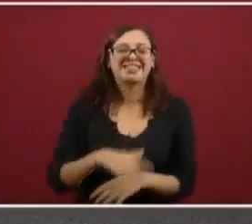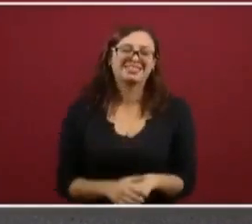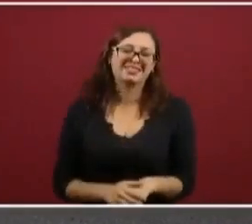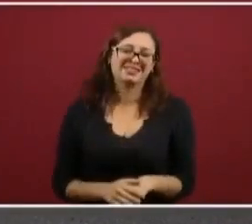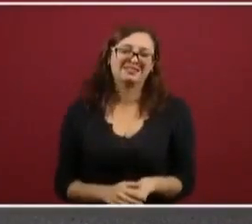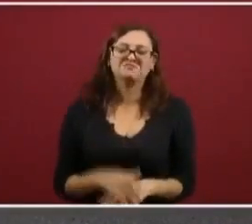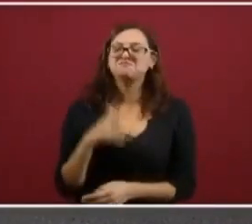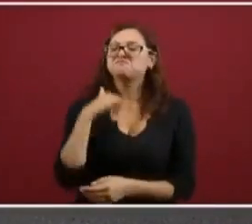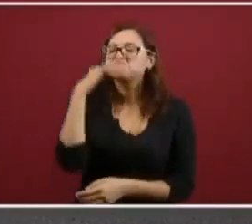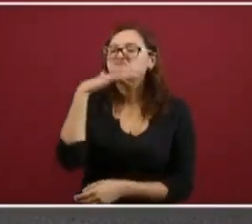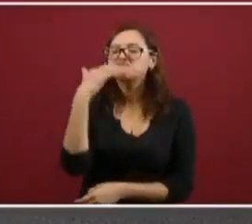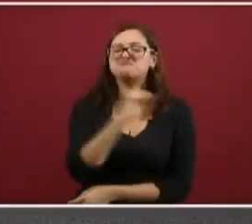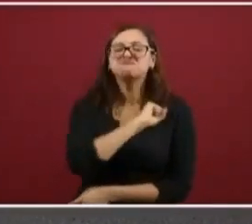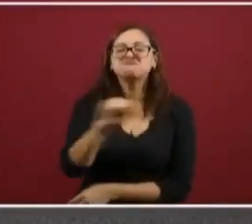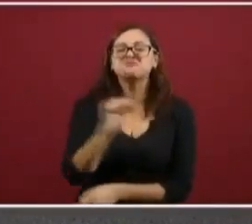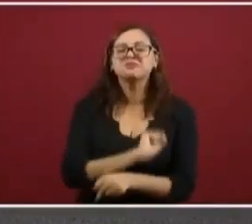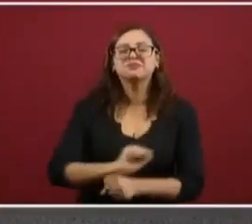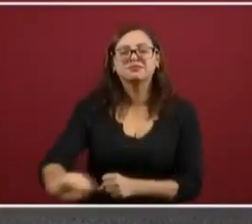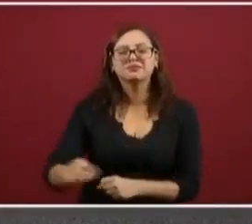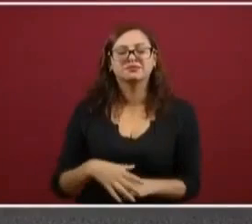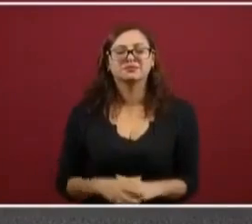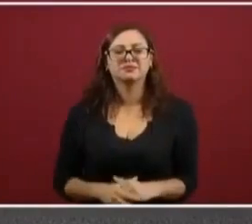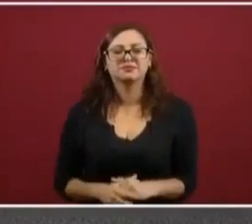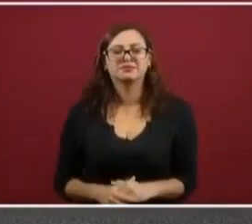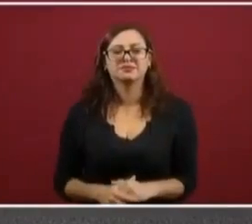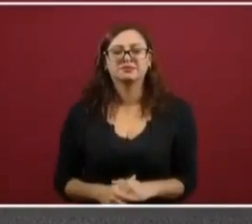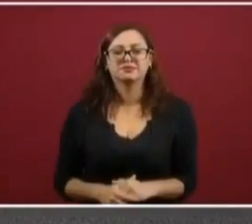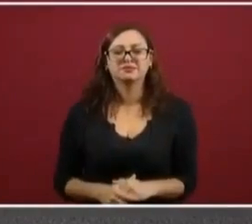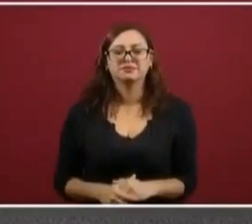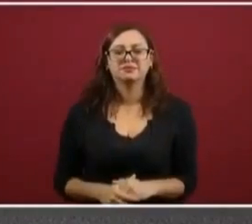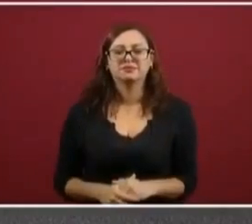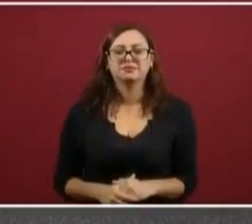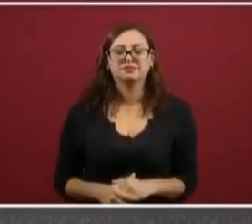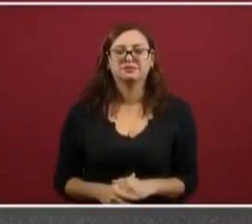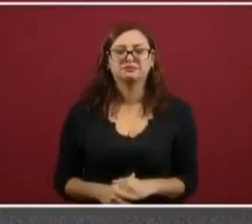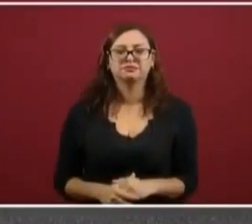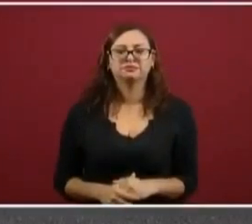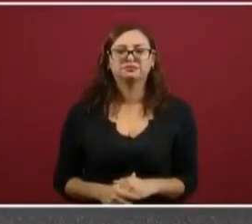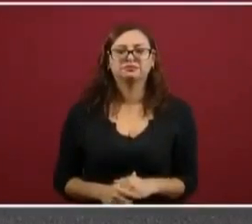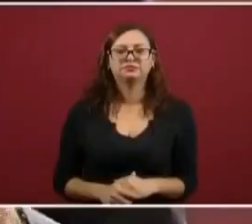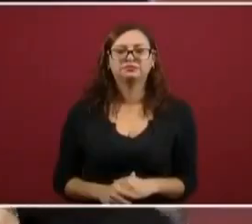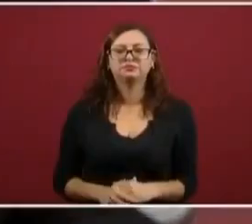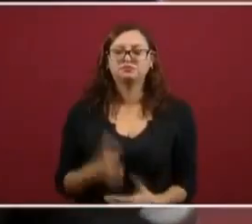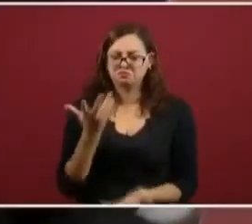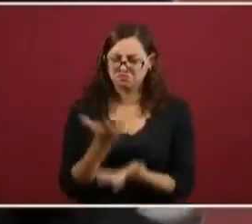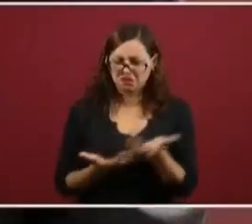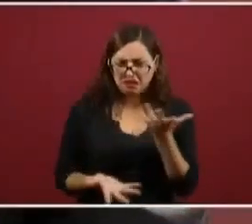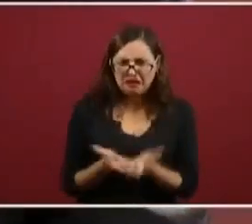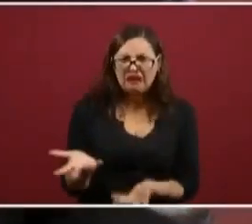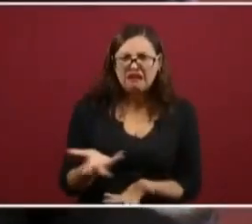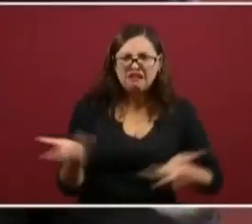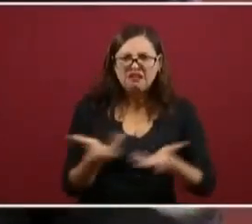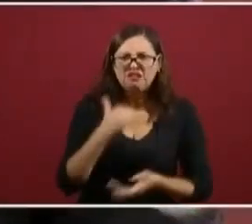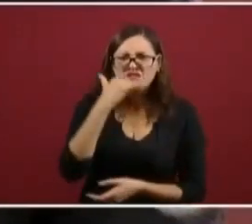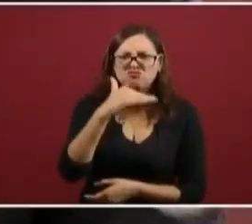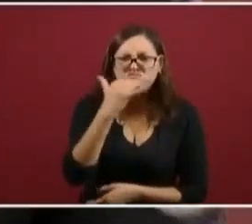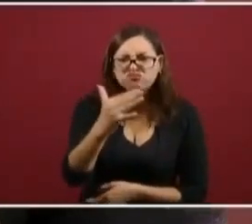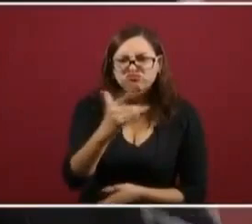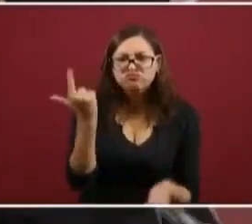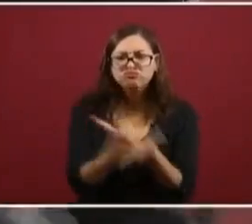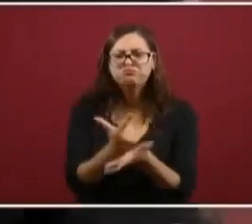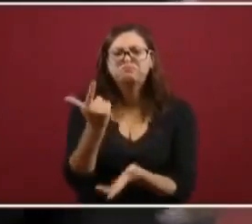delito grave los hechos de corrupción no graves